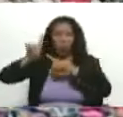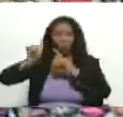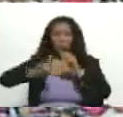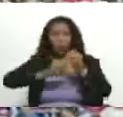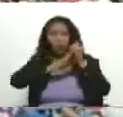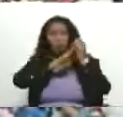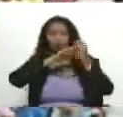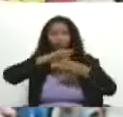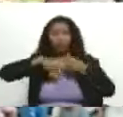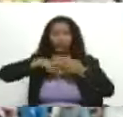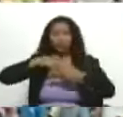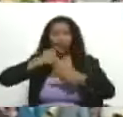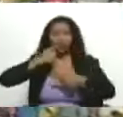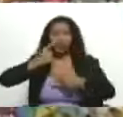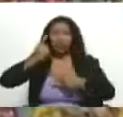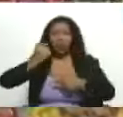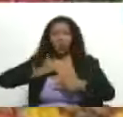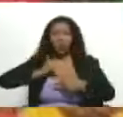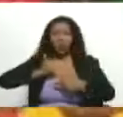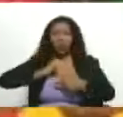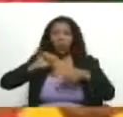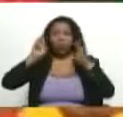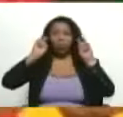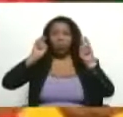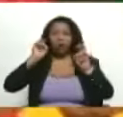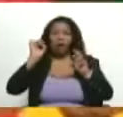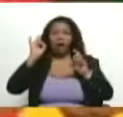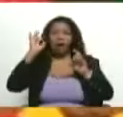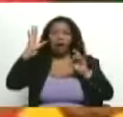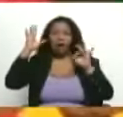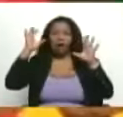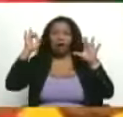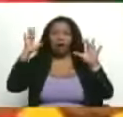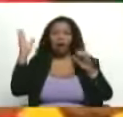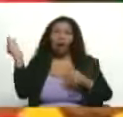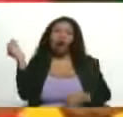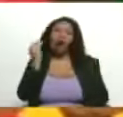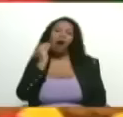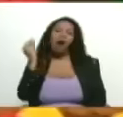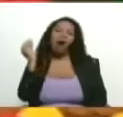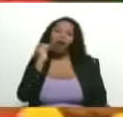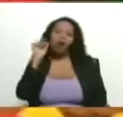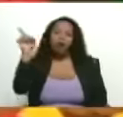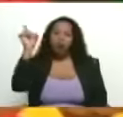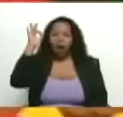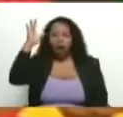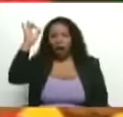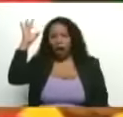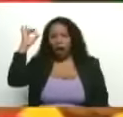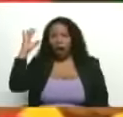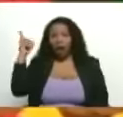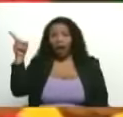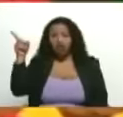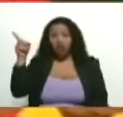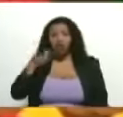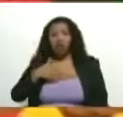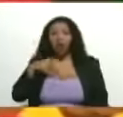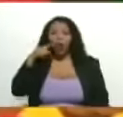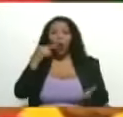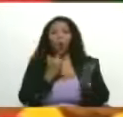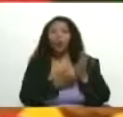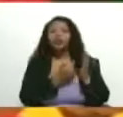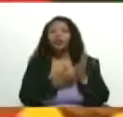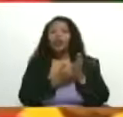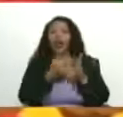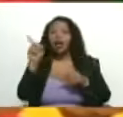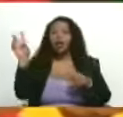como ahorita, sacan cualquier cantidad de gafedades, de tonterías, para justificar los hechos